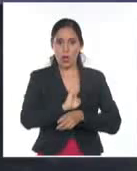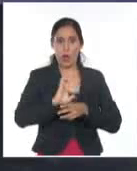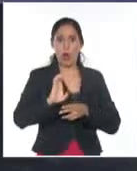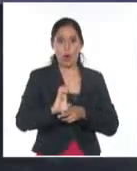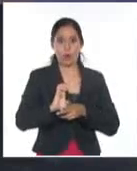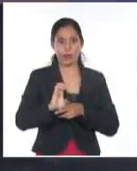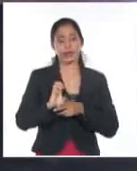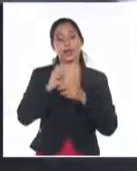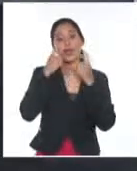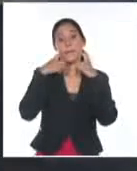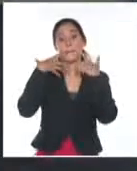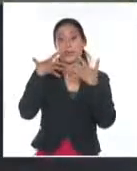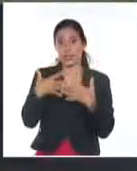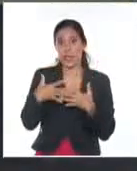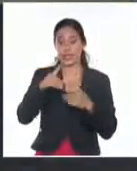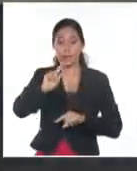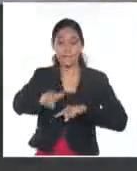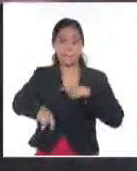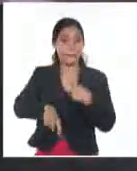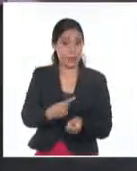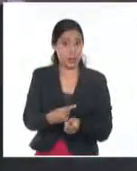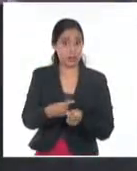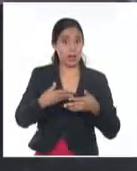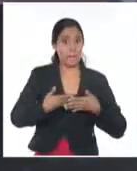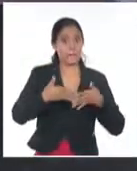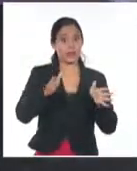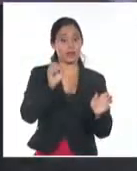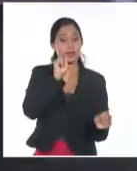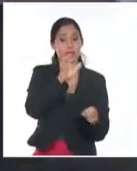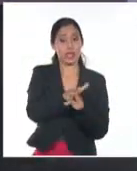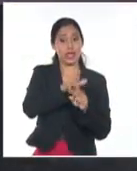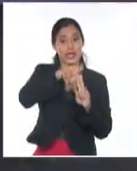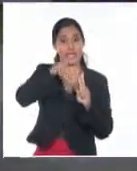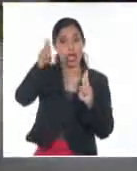se presentará próximamente en el teatro principal de esa